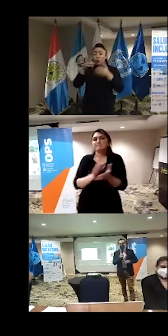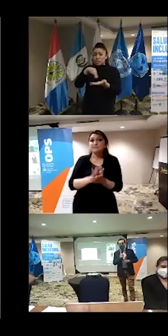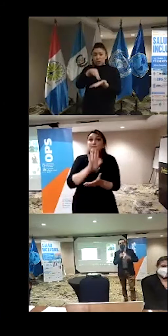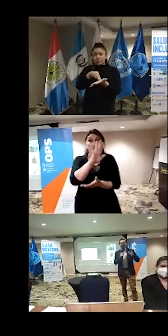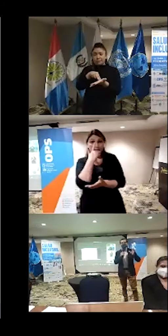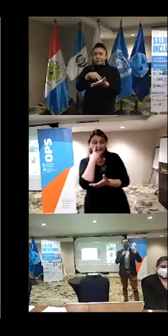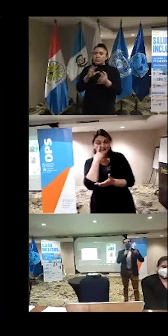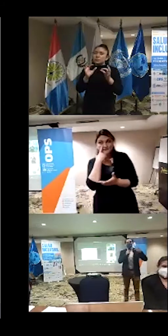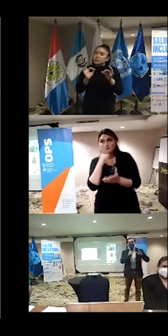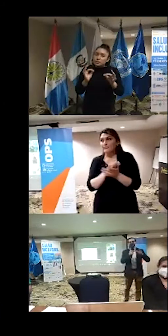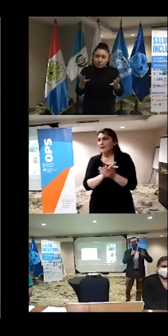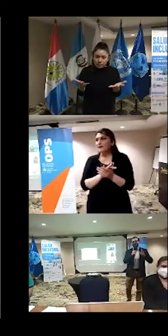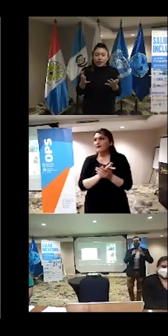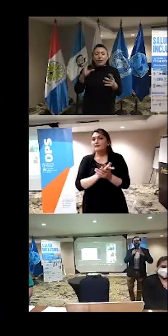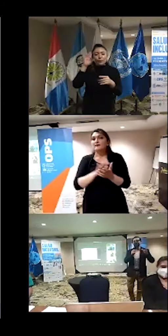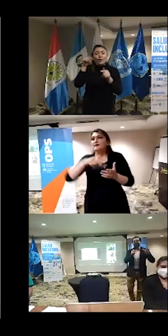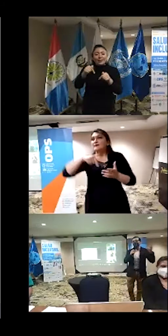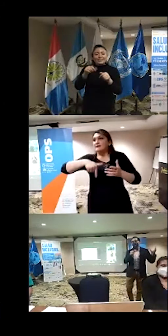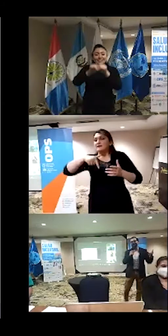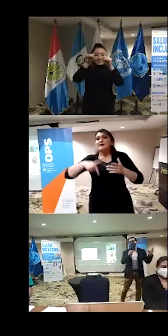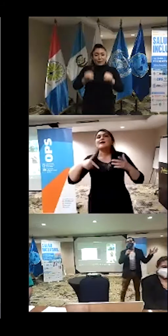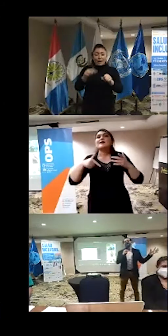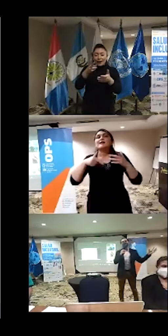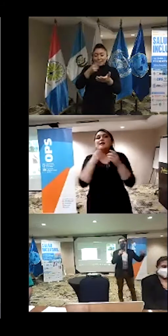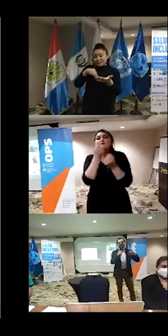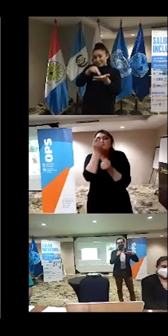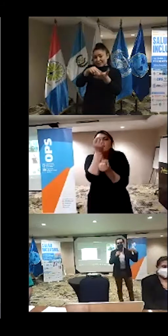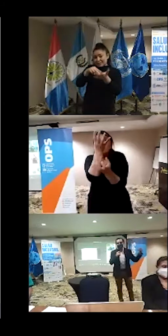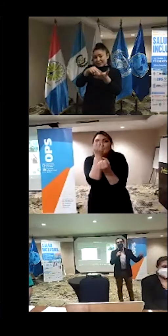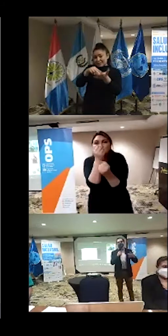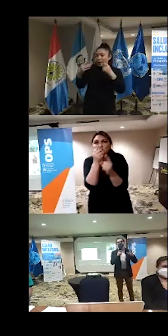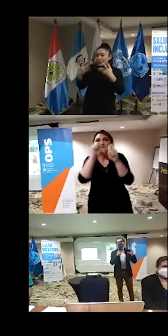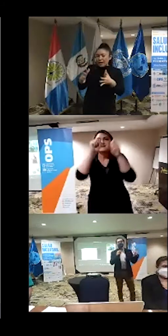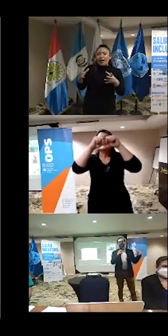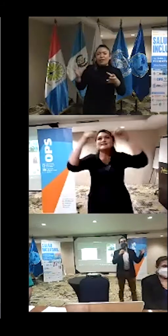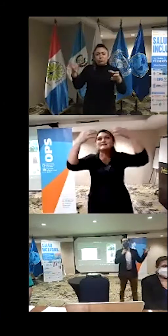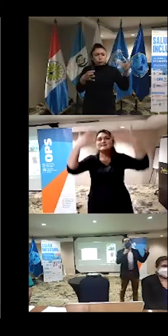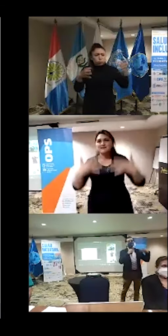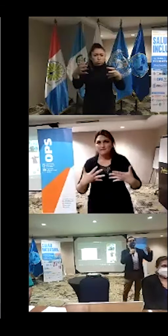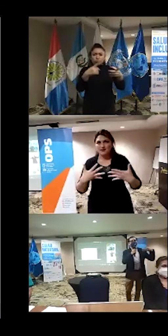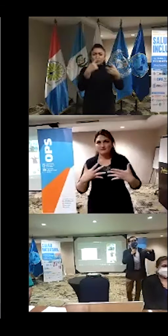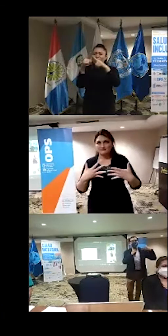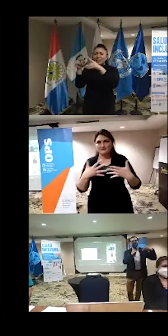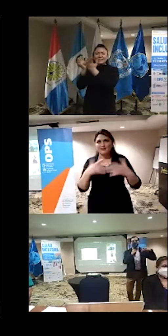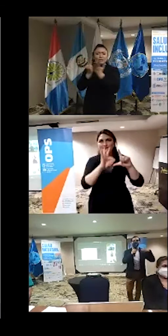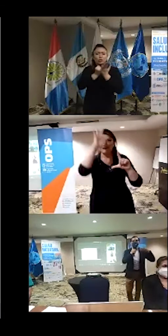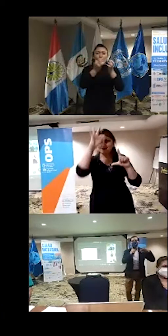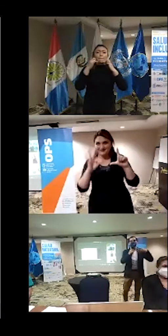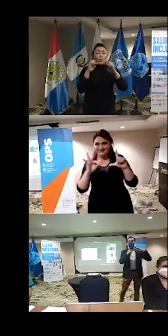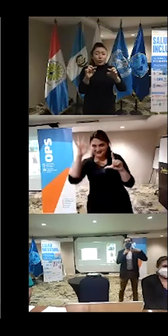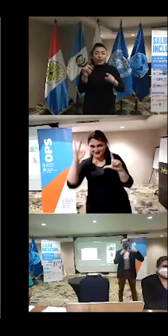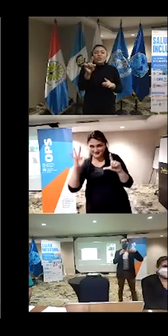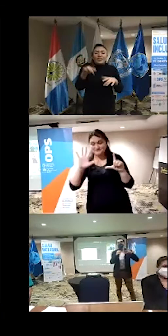buenísimo, porque el Sistema Estadístico Nacional es conformado por muchas instituciones públicas en donde se,